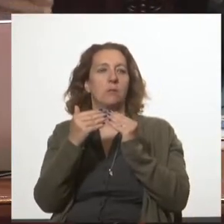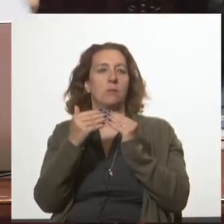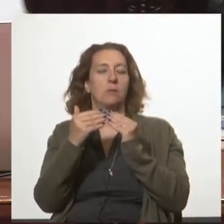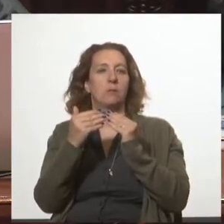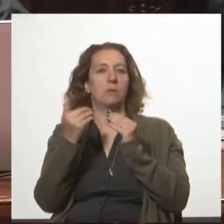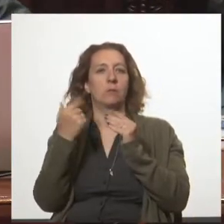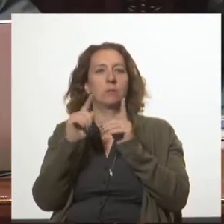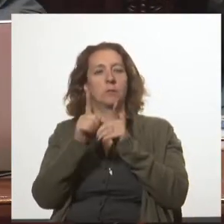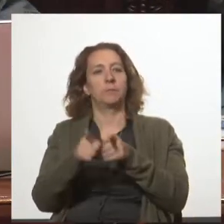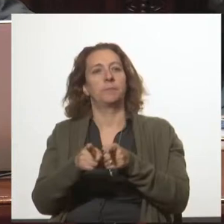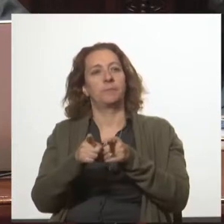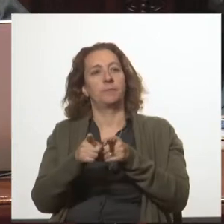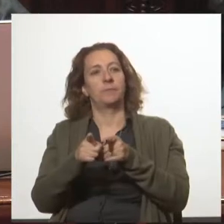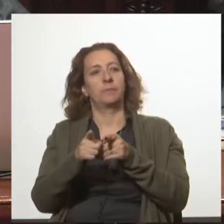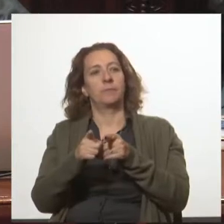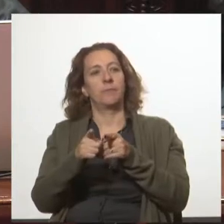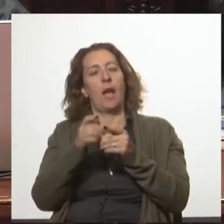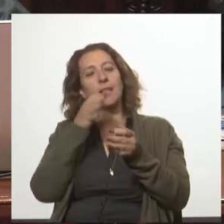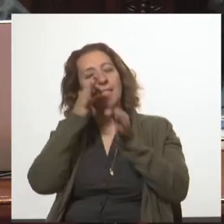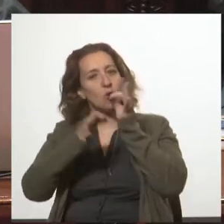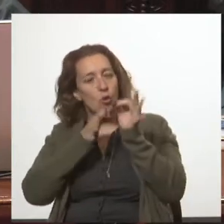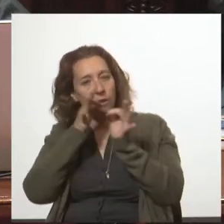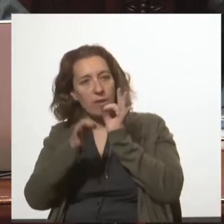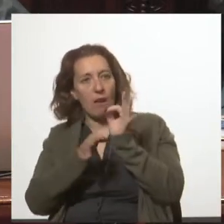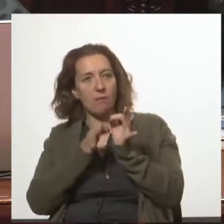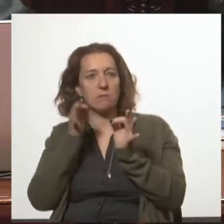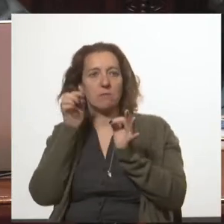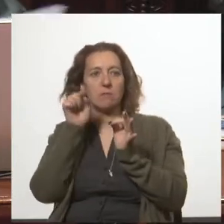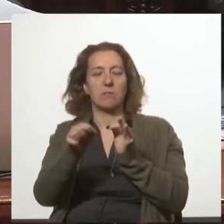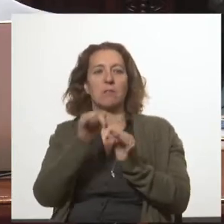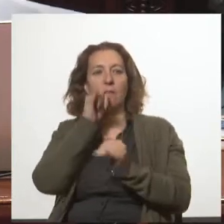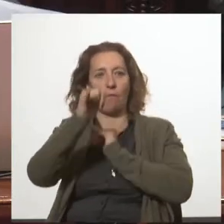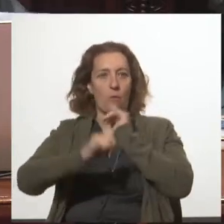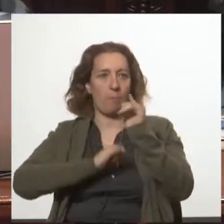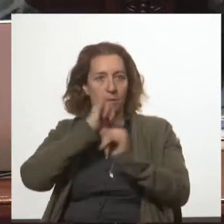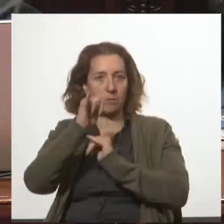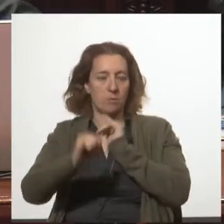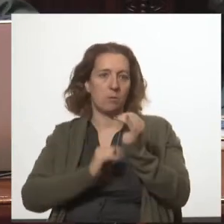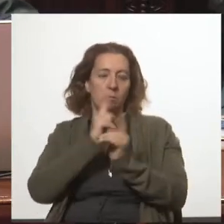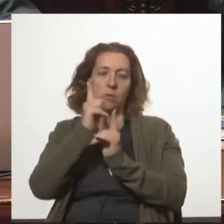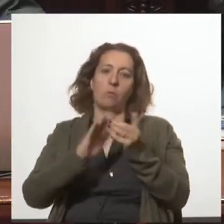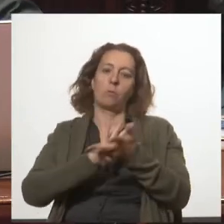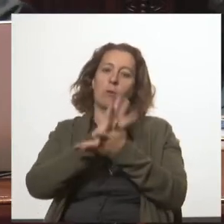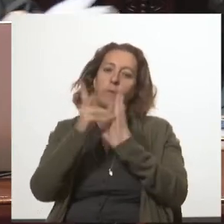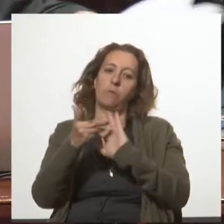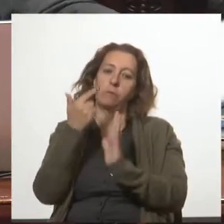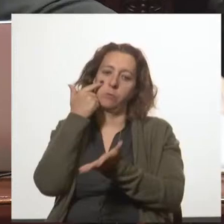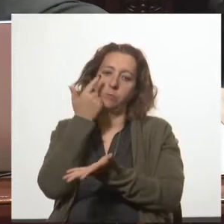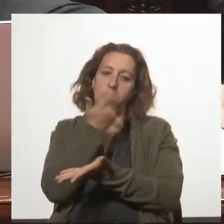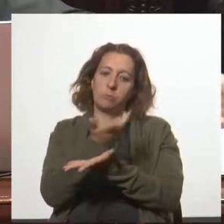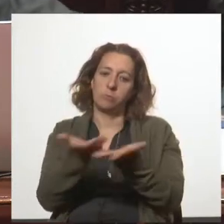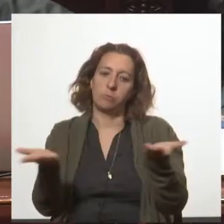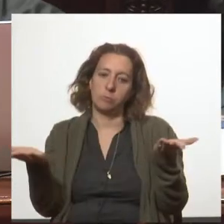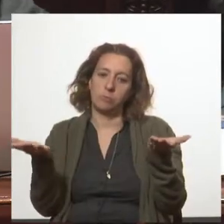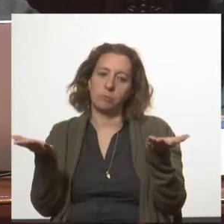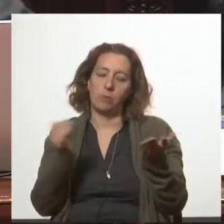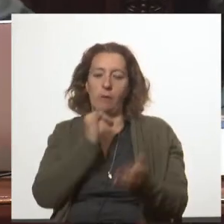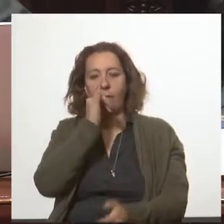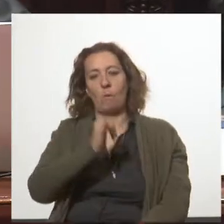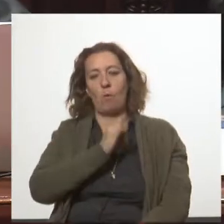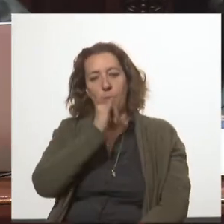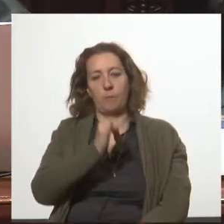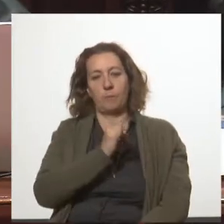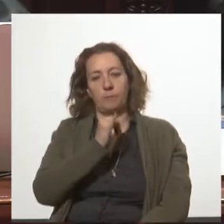y de asesorías esa información está de alguna manera reflejada en él informes